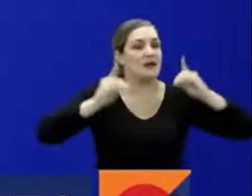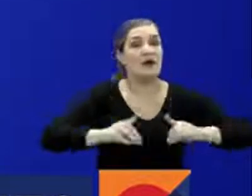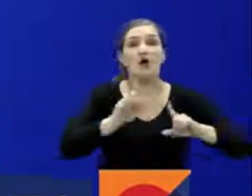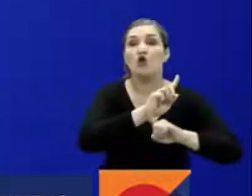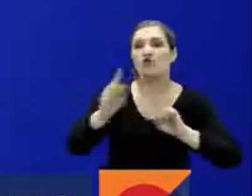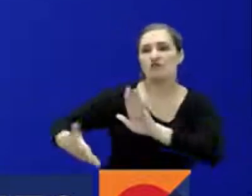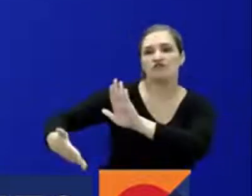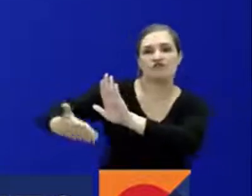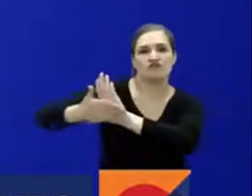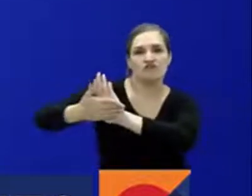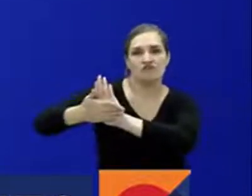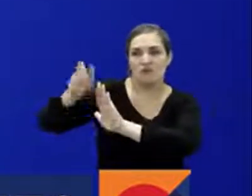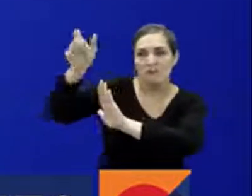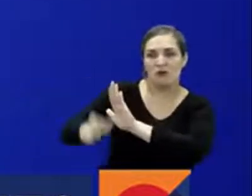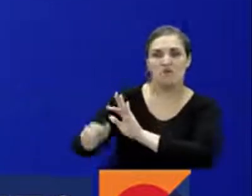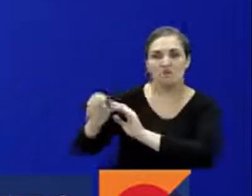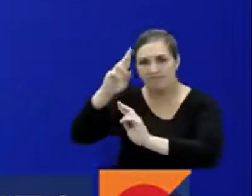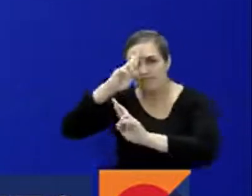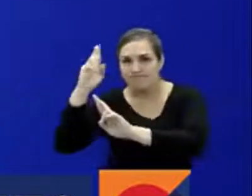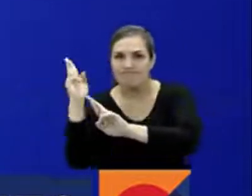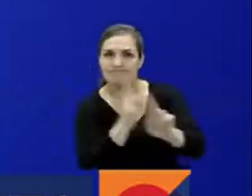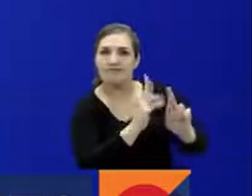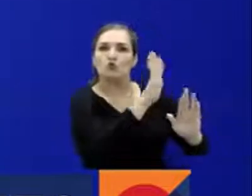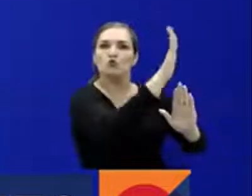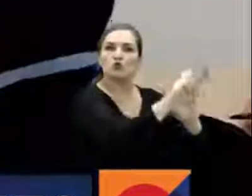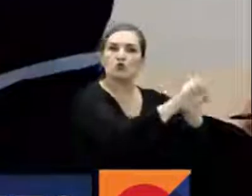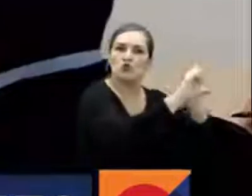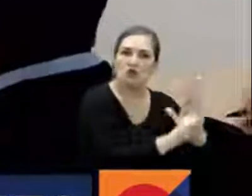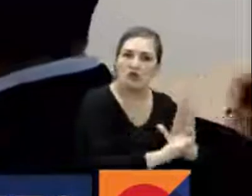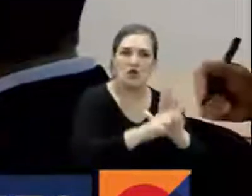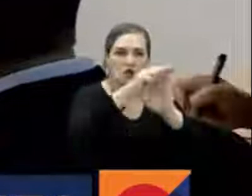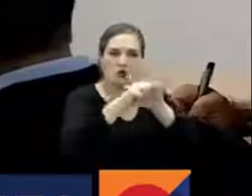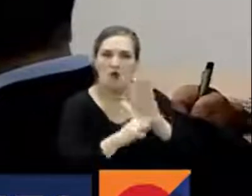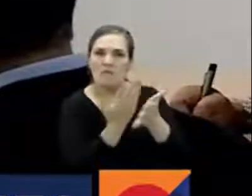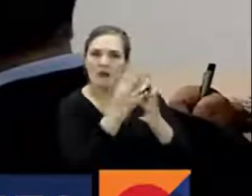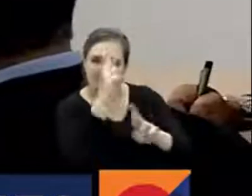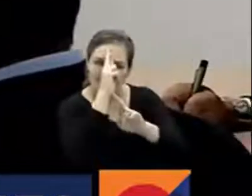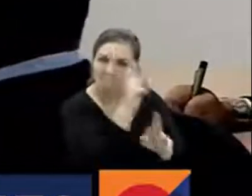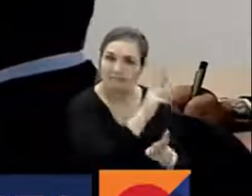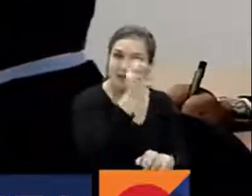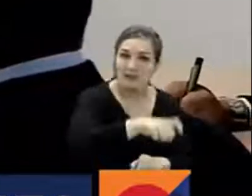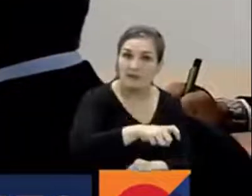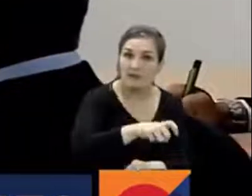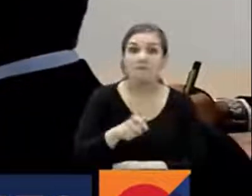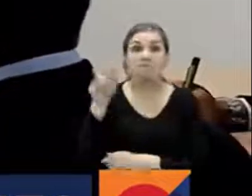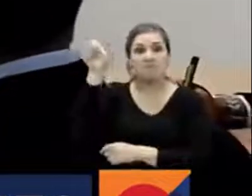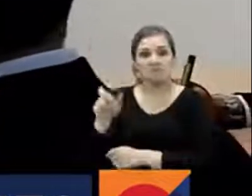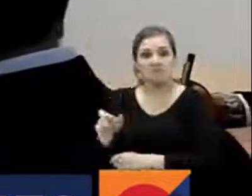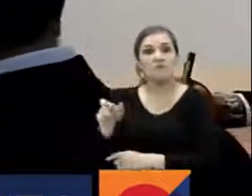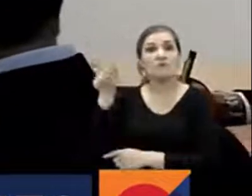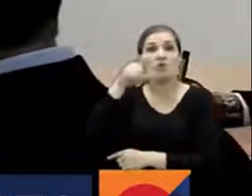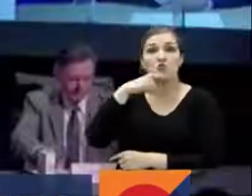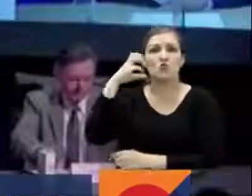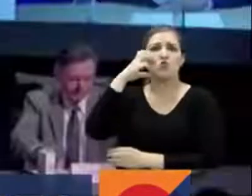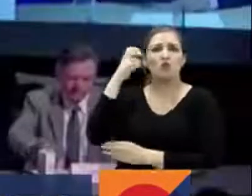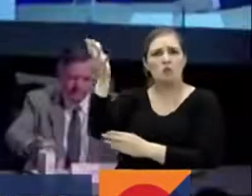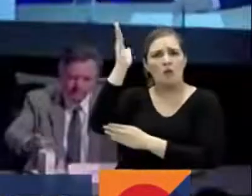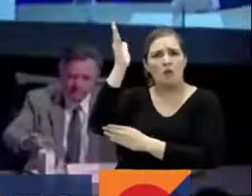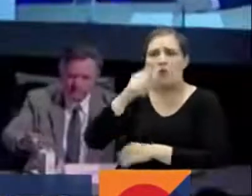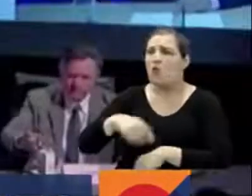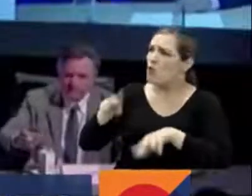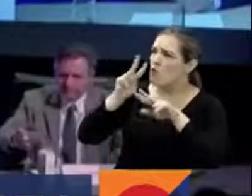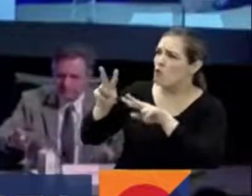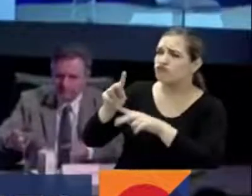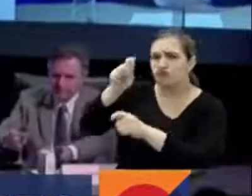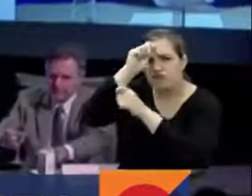ser predecible ante el marco institucional y democrático. Durante el foro, Duque fue reconocido por haber gobernado dentro de la legalidad y con